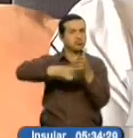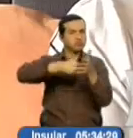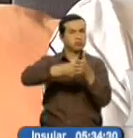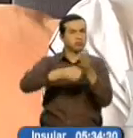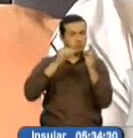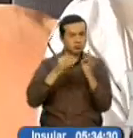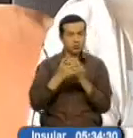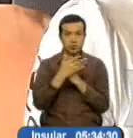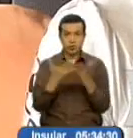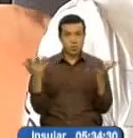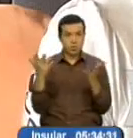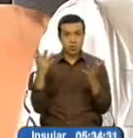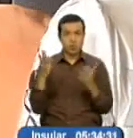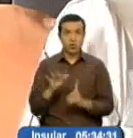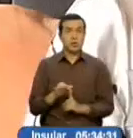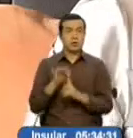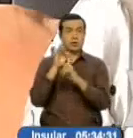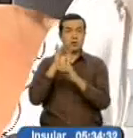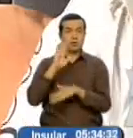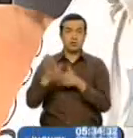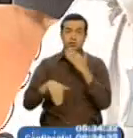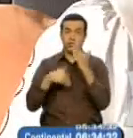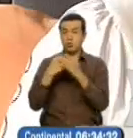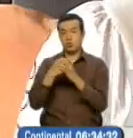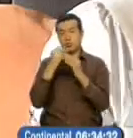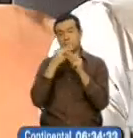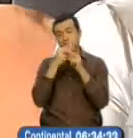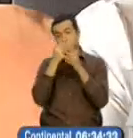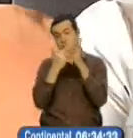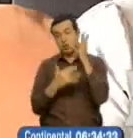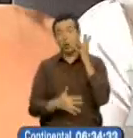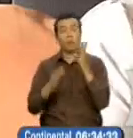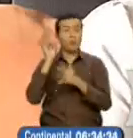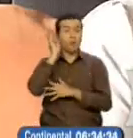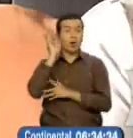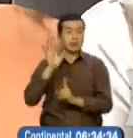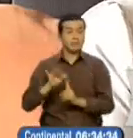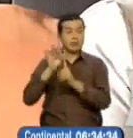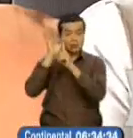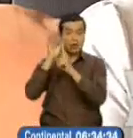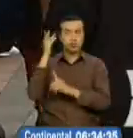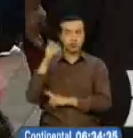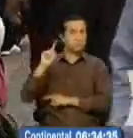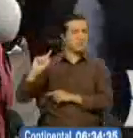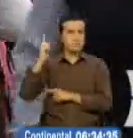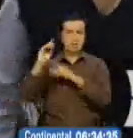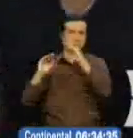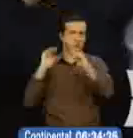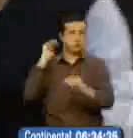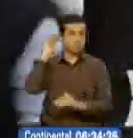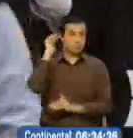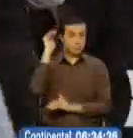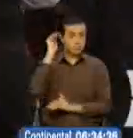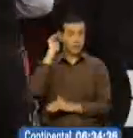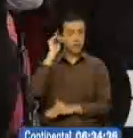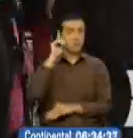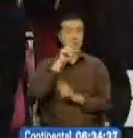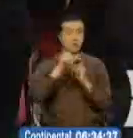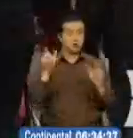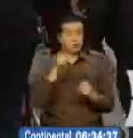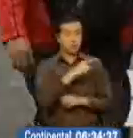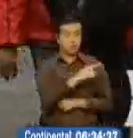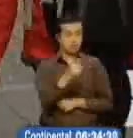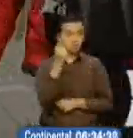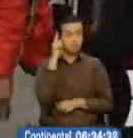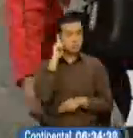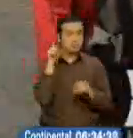Es casi una decana, digamos, de toda esa gran gama de mujeres revolucionarias. Este criterio es compartido por la ciudadanía, para